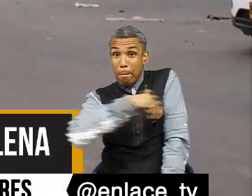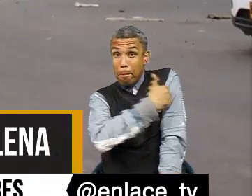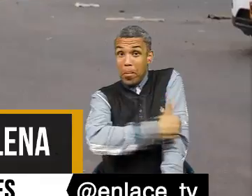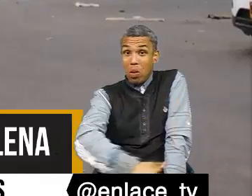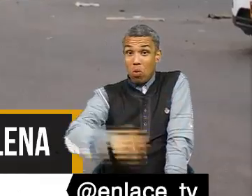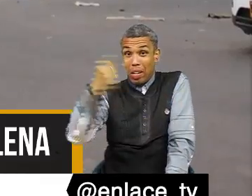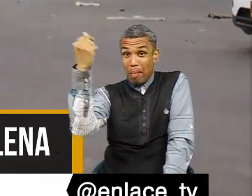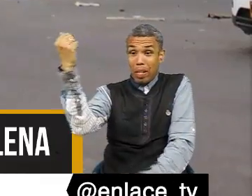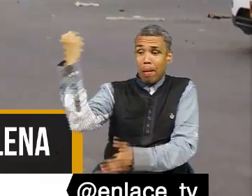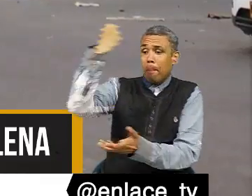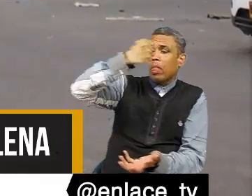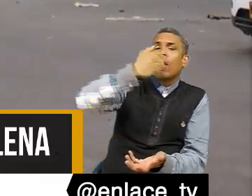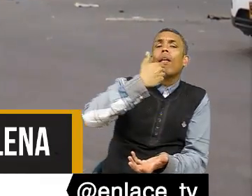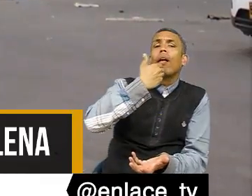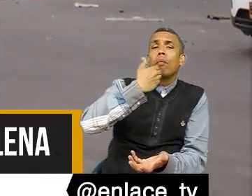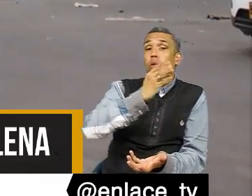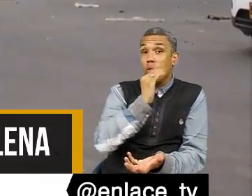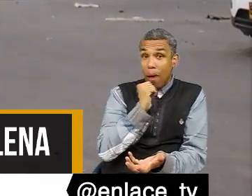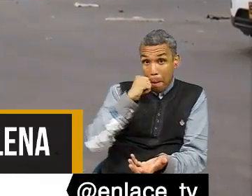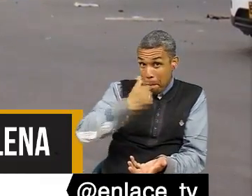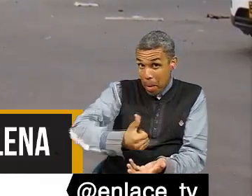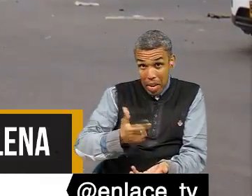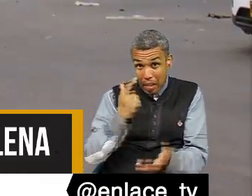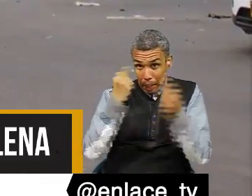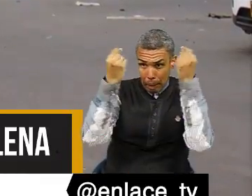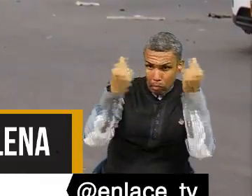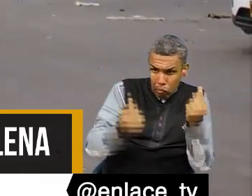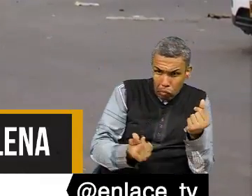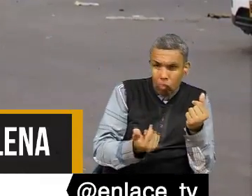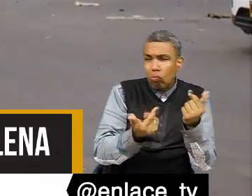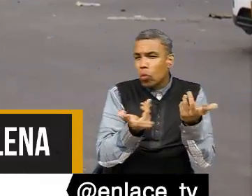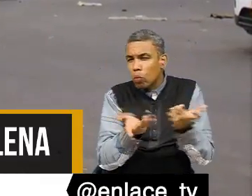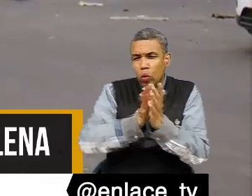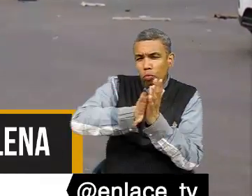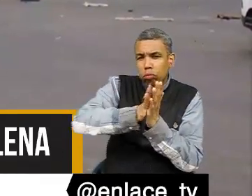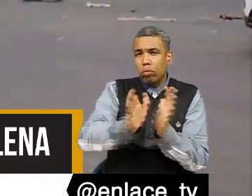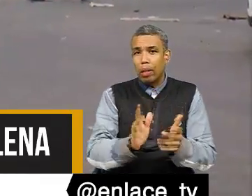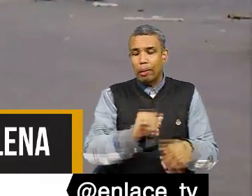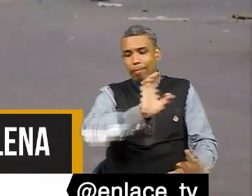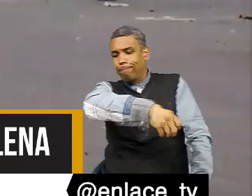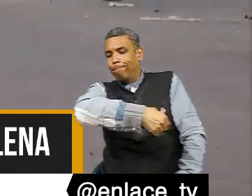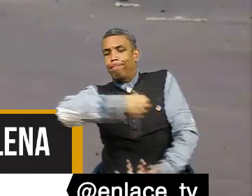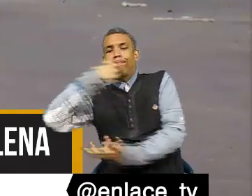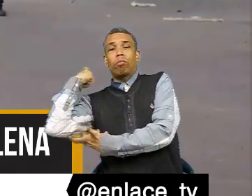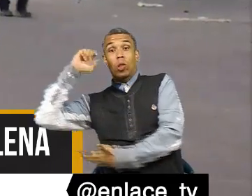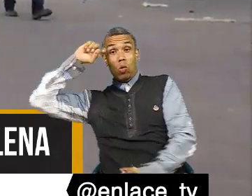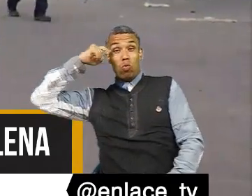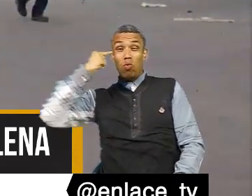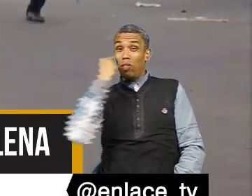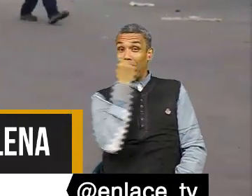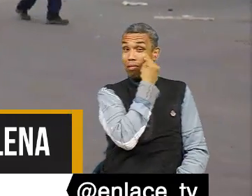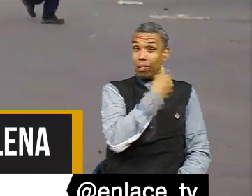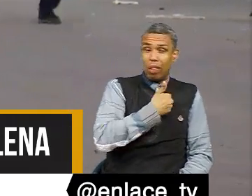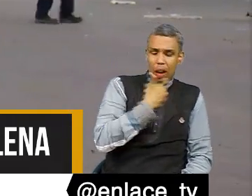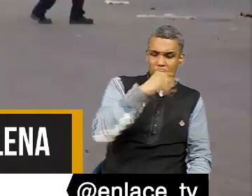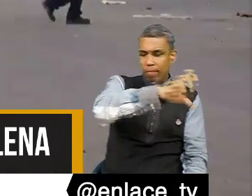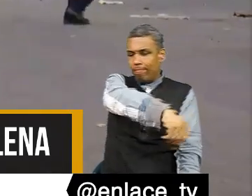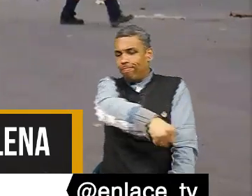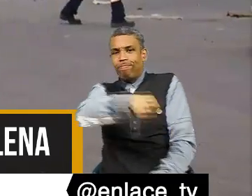este río Magdalena que tenemos al lado. Una promesa del gobierno del presidente Santos, anunciada justamente en este muelle hace ya varios